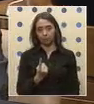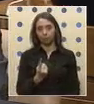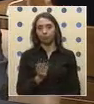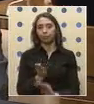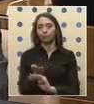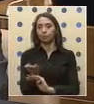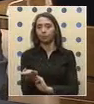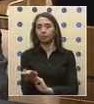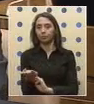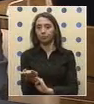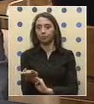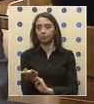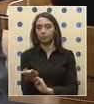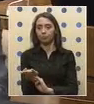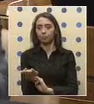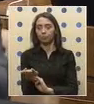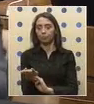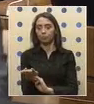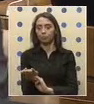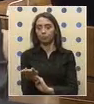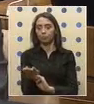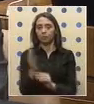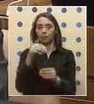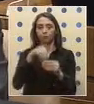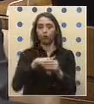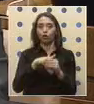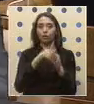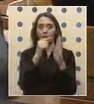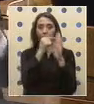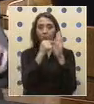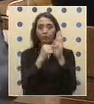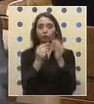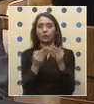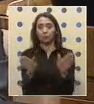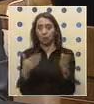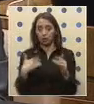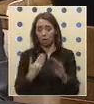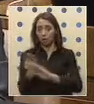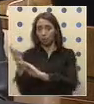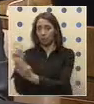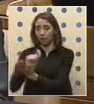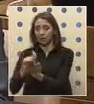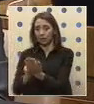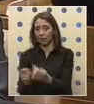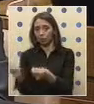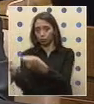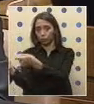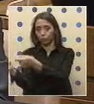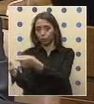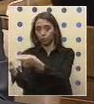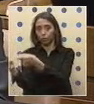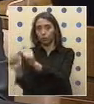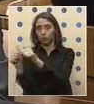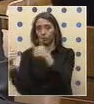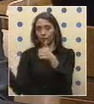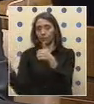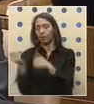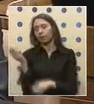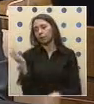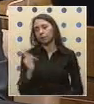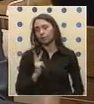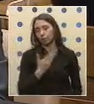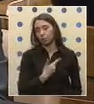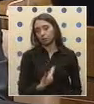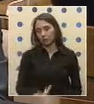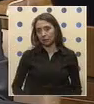solicitar una solicitud de votación separada. Lo he hecho por escrito en la mesa. Y le pido al señor presidente